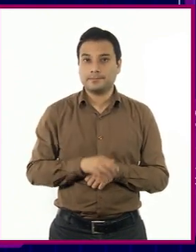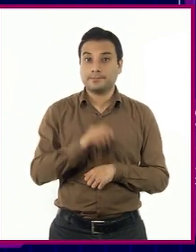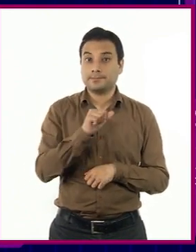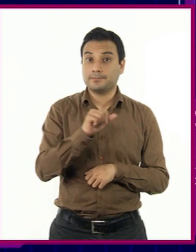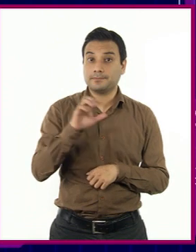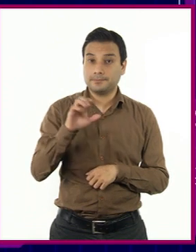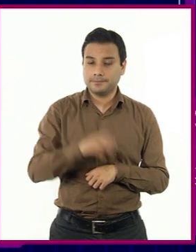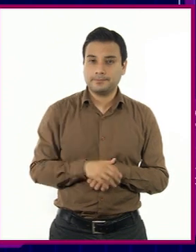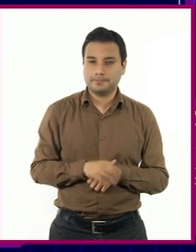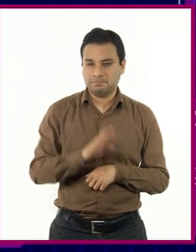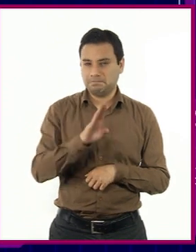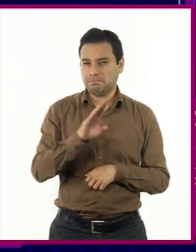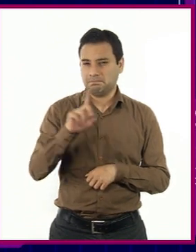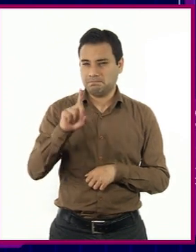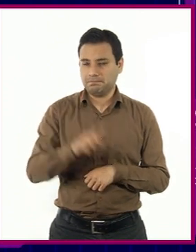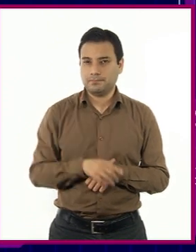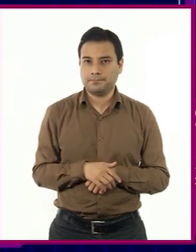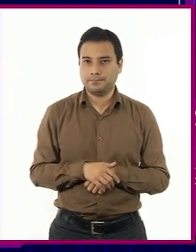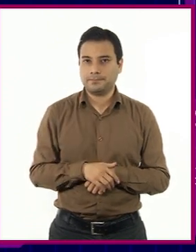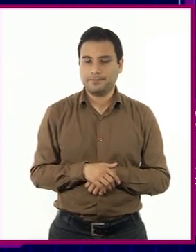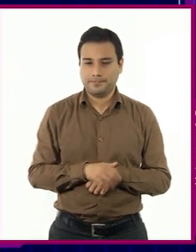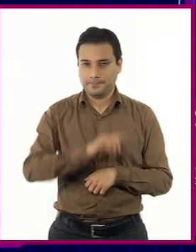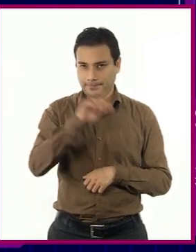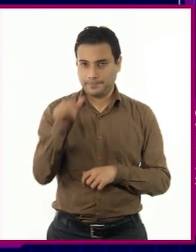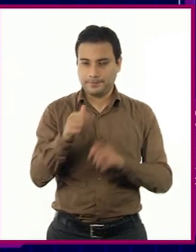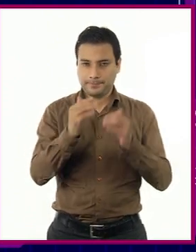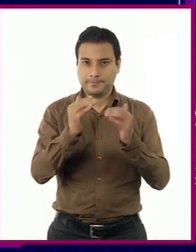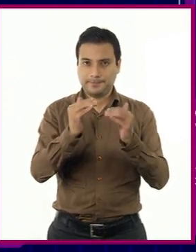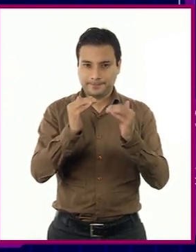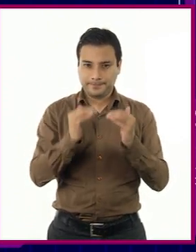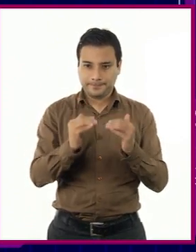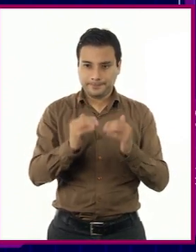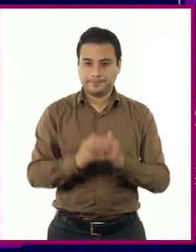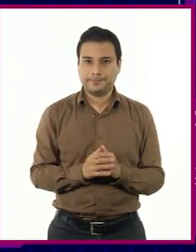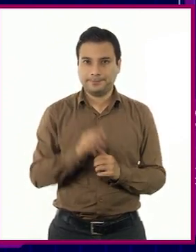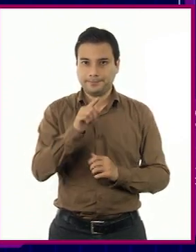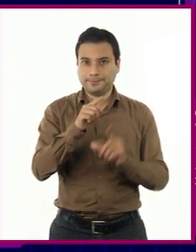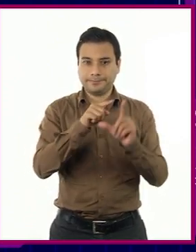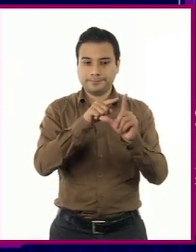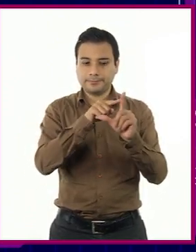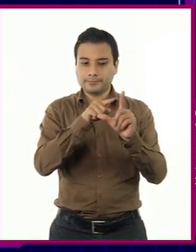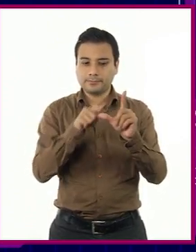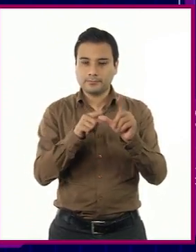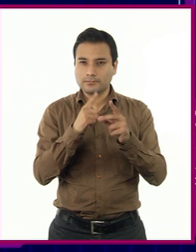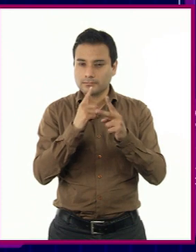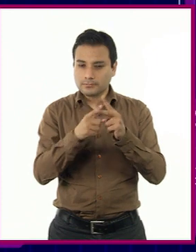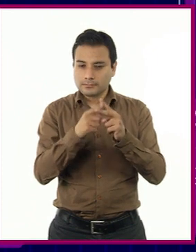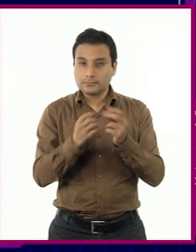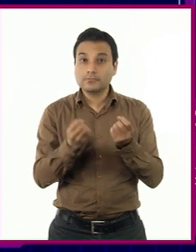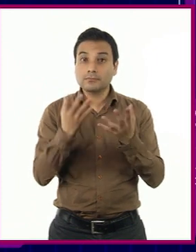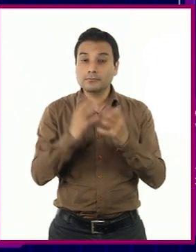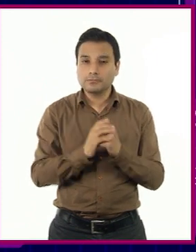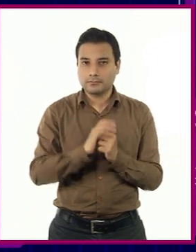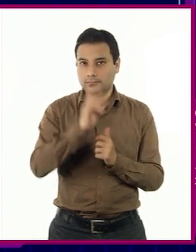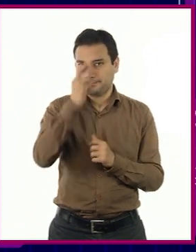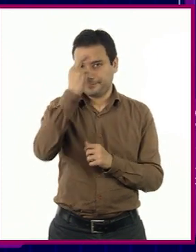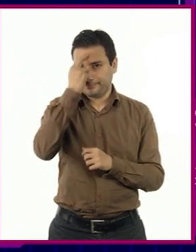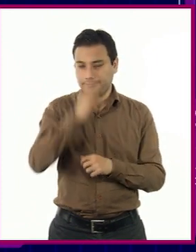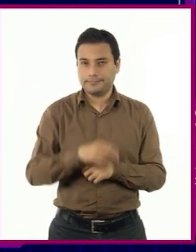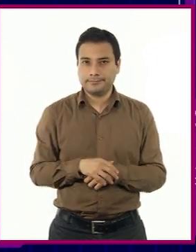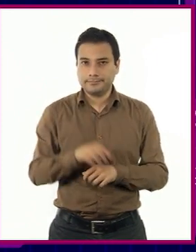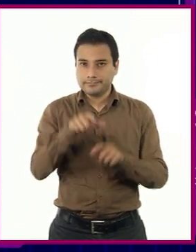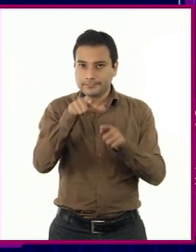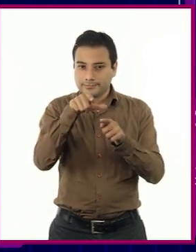BD. Inciso C. Si miden el ángulo con su transportador, recuerden que los ángulos se miden